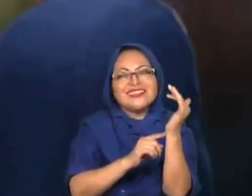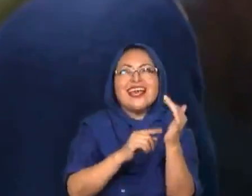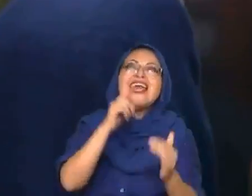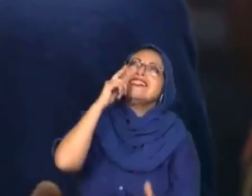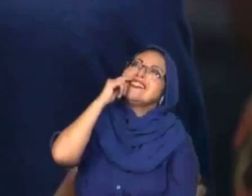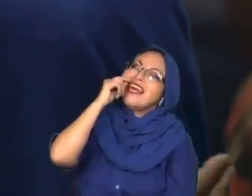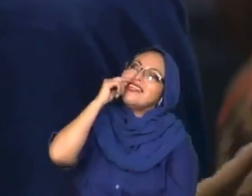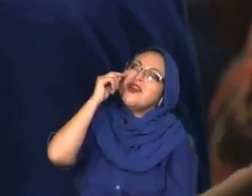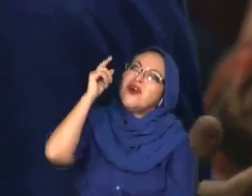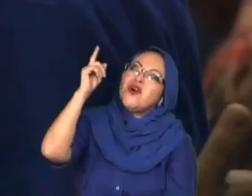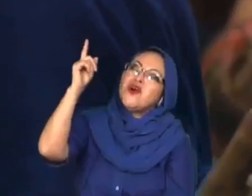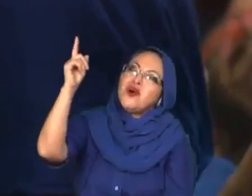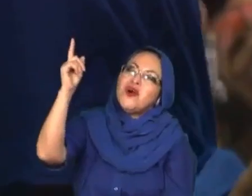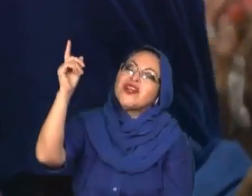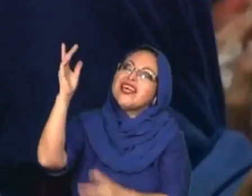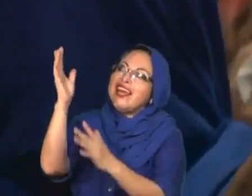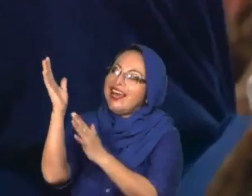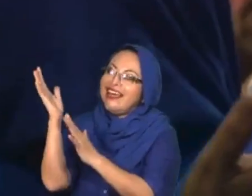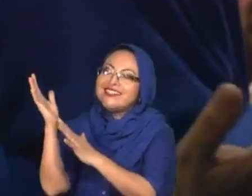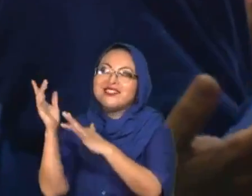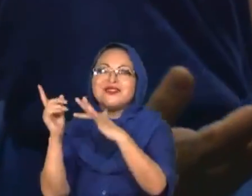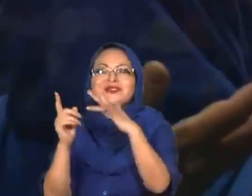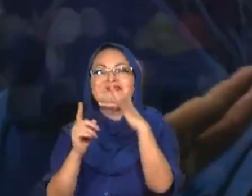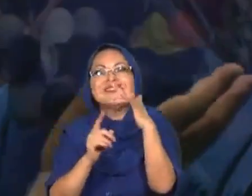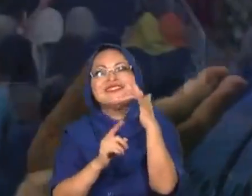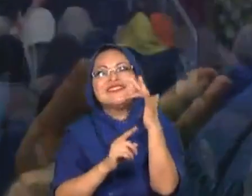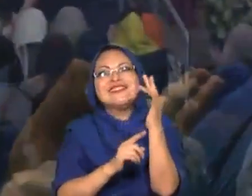Jesús, Señor